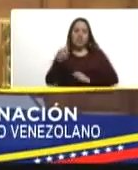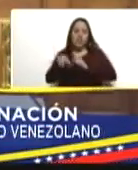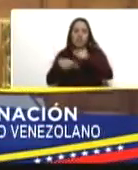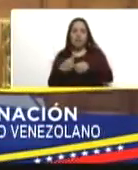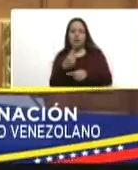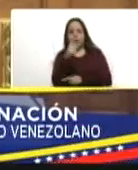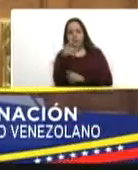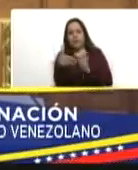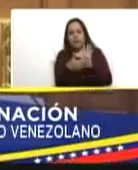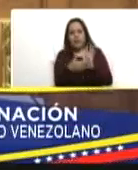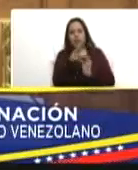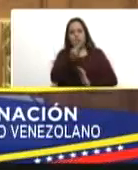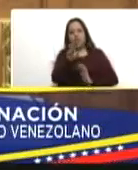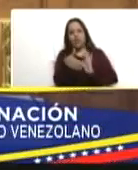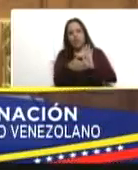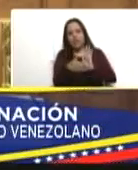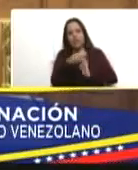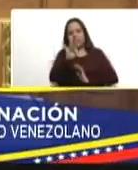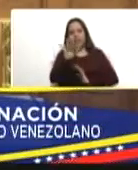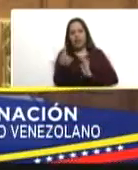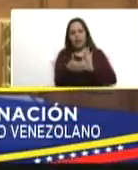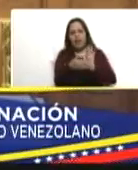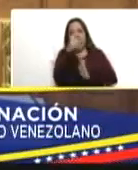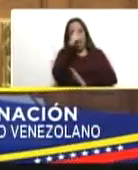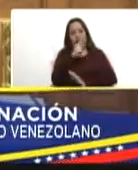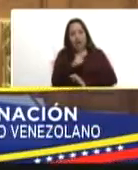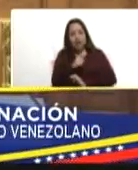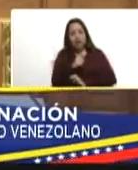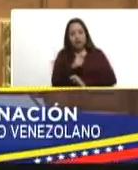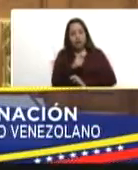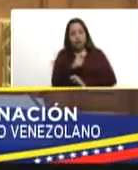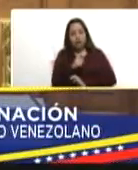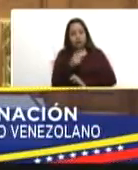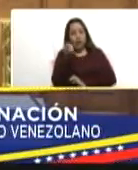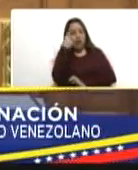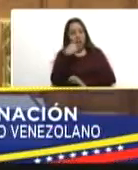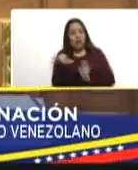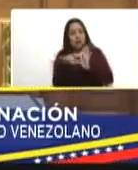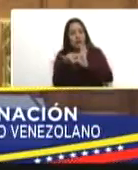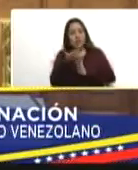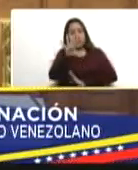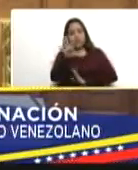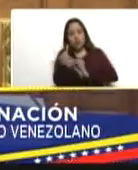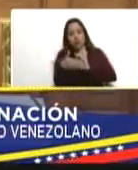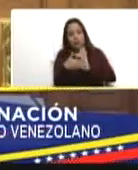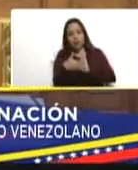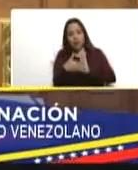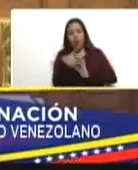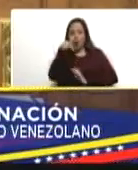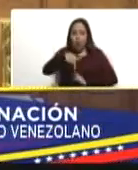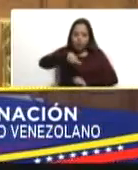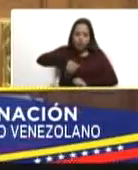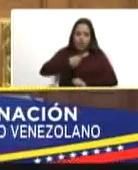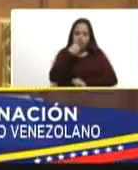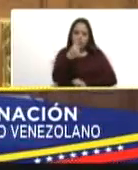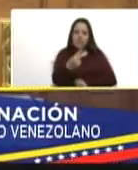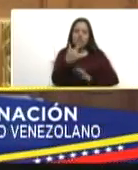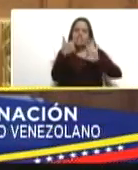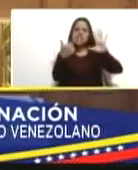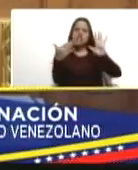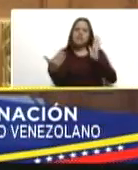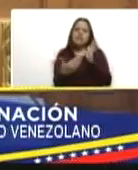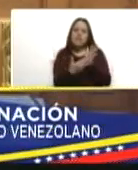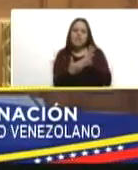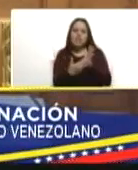2000 3,000 el año pasado llegamos cerca de 5,000 Hoy puedo decir que Hemos llegado a